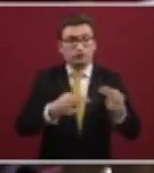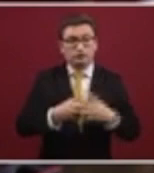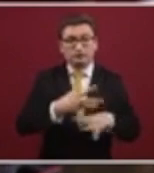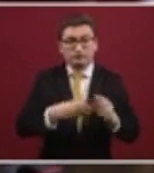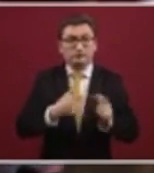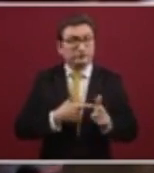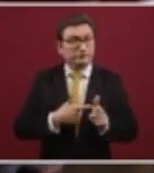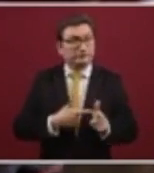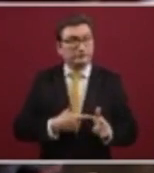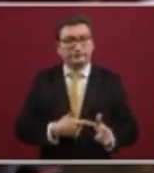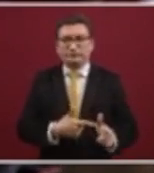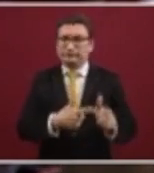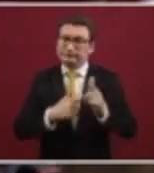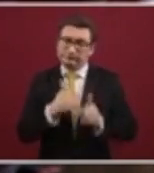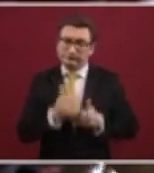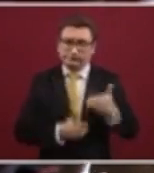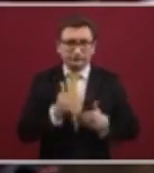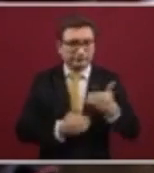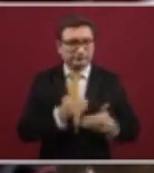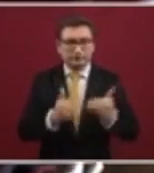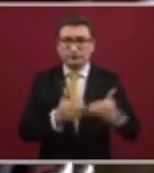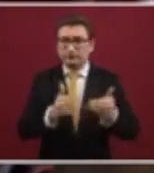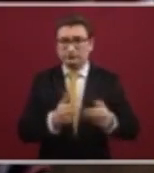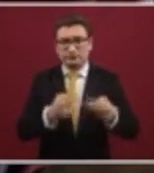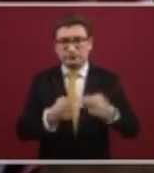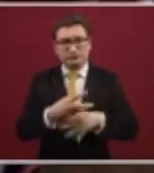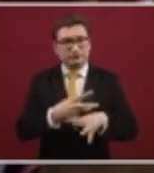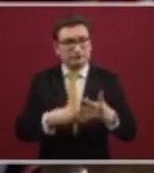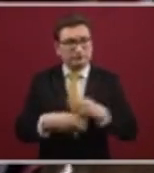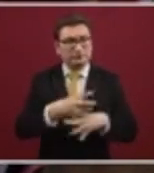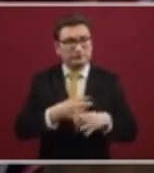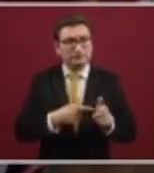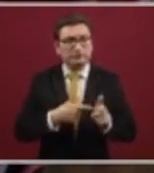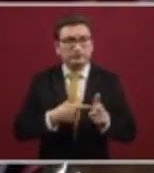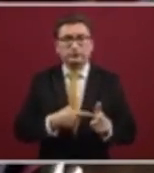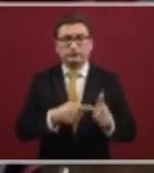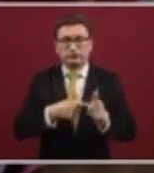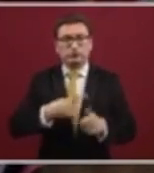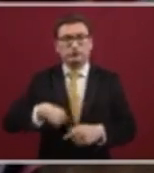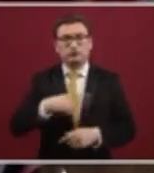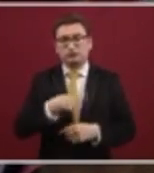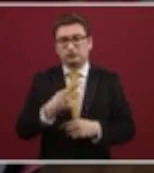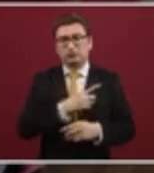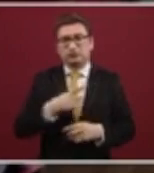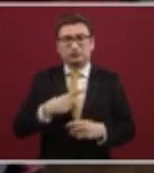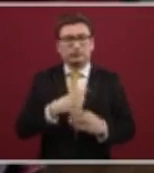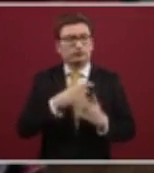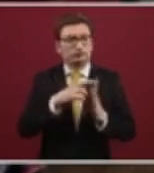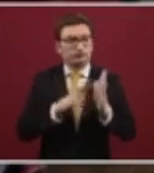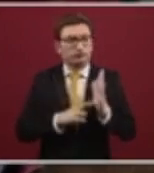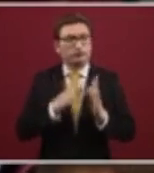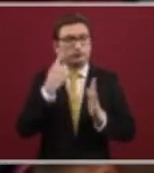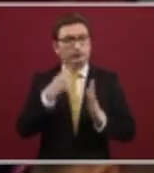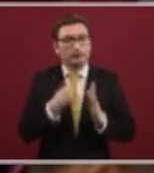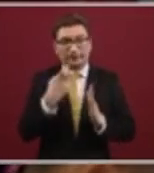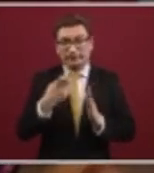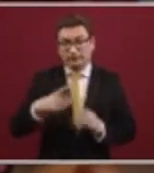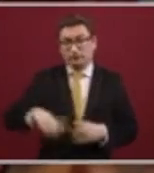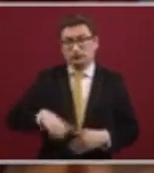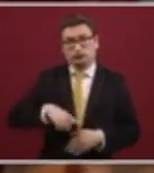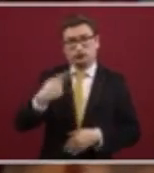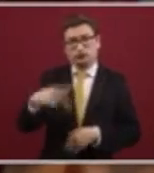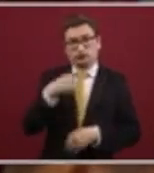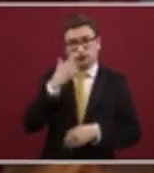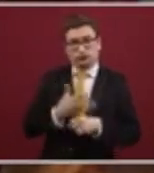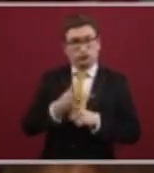e insensible. El mercado es insaciable e insensible. Hay que regular las imperfecciones del mercado y le corresponde al Estado. Si